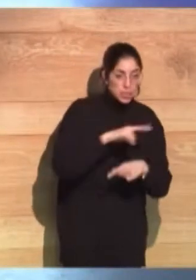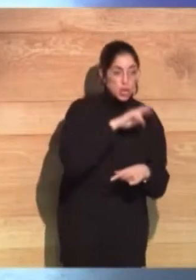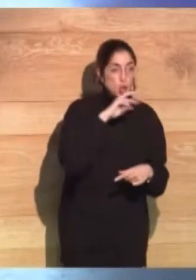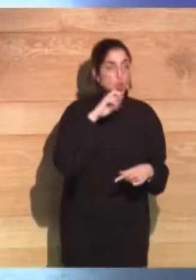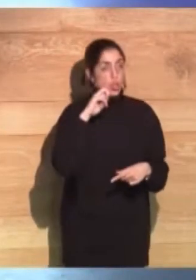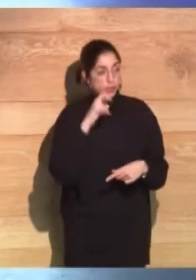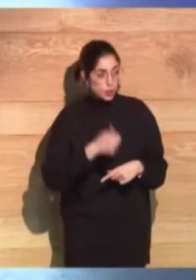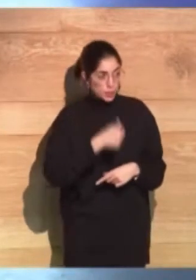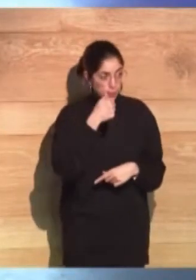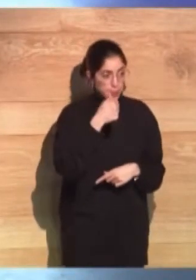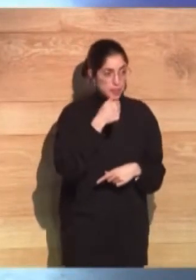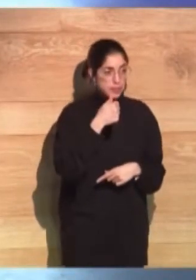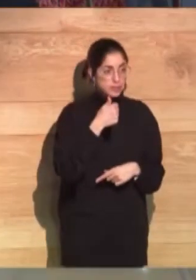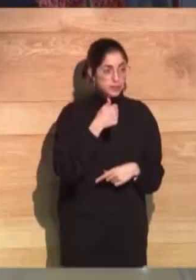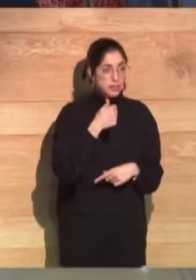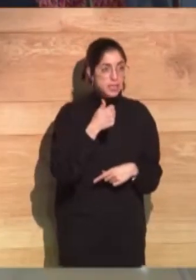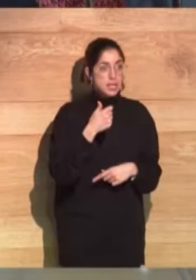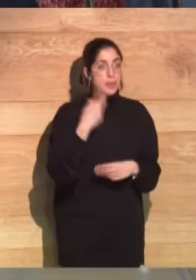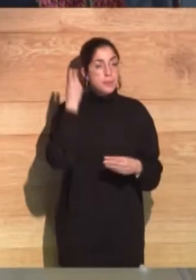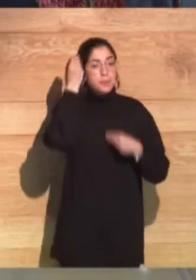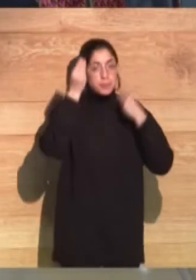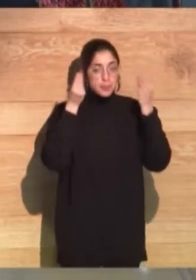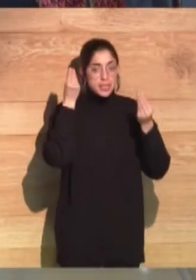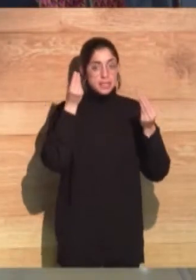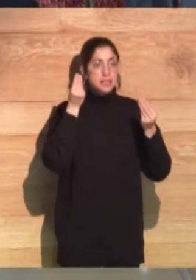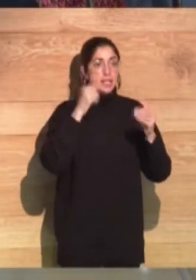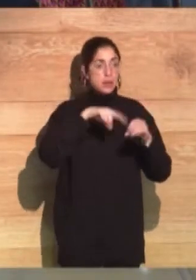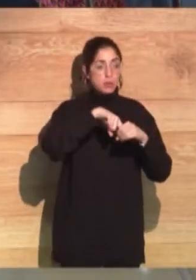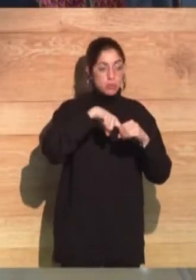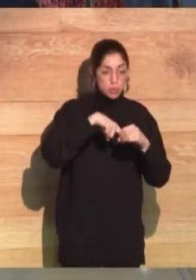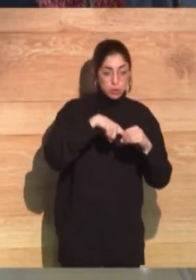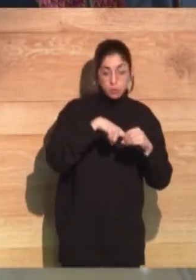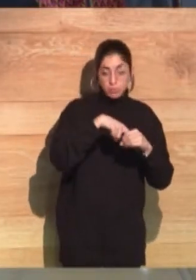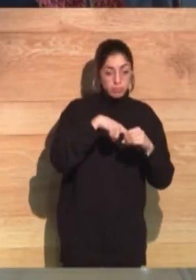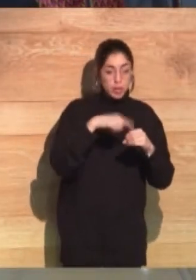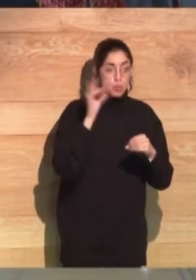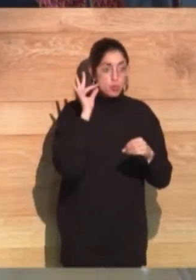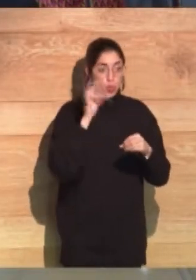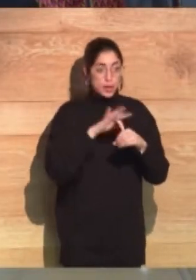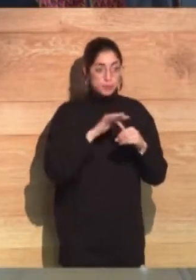conservadora, que considera que el lugar de una mujer está en su casa.